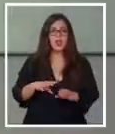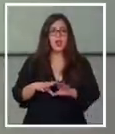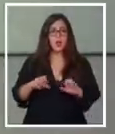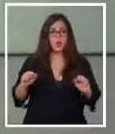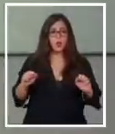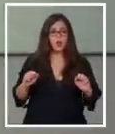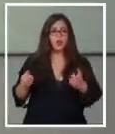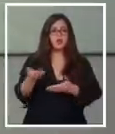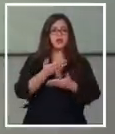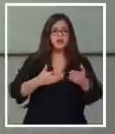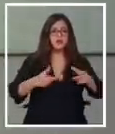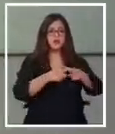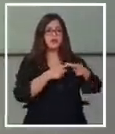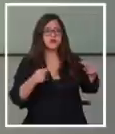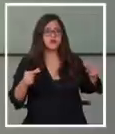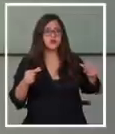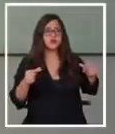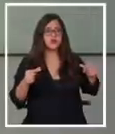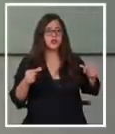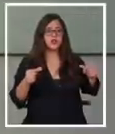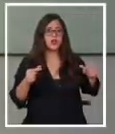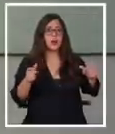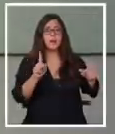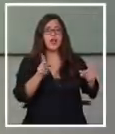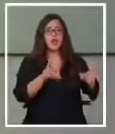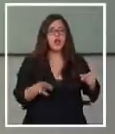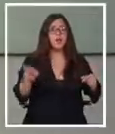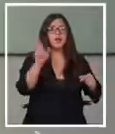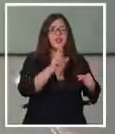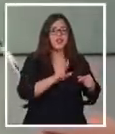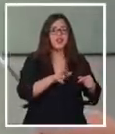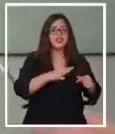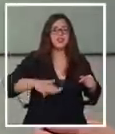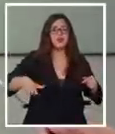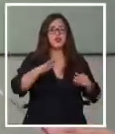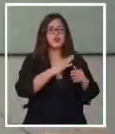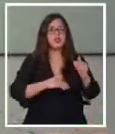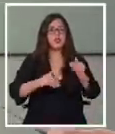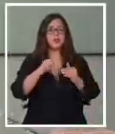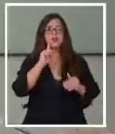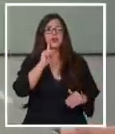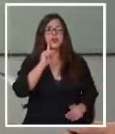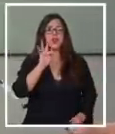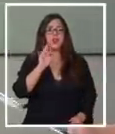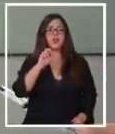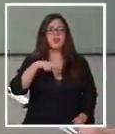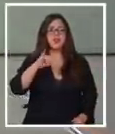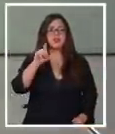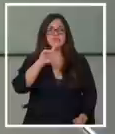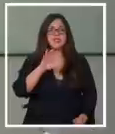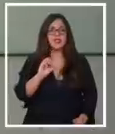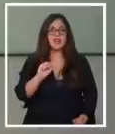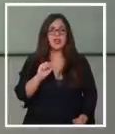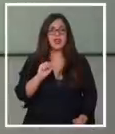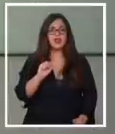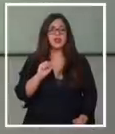nacional que permitan que no se repitan situaciones como la que está viviendo por ejemplo francisca hoy día o